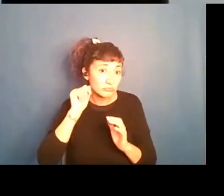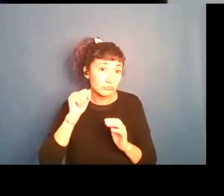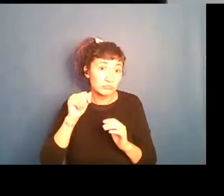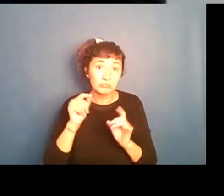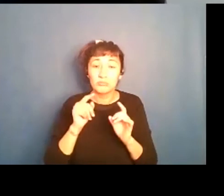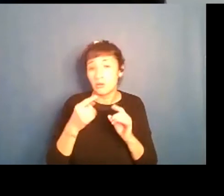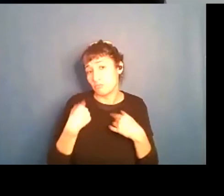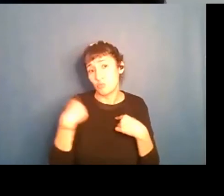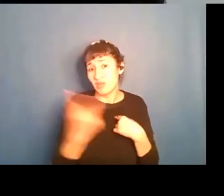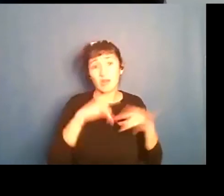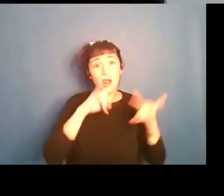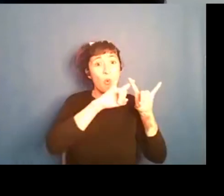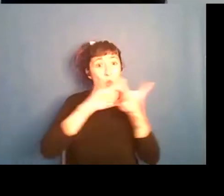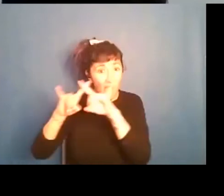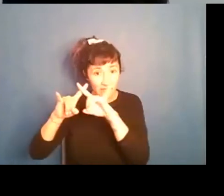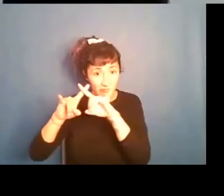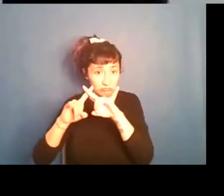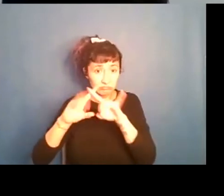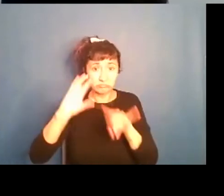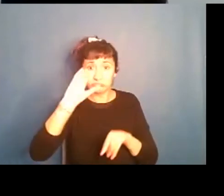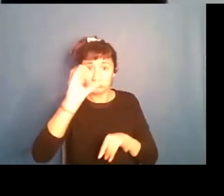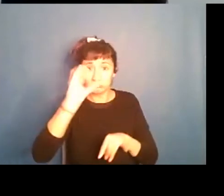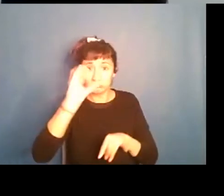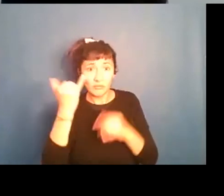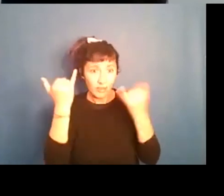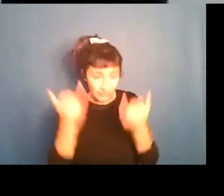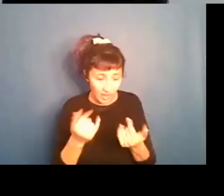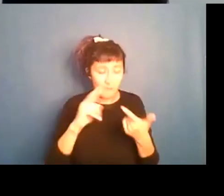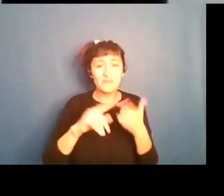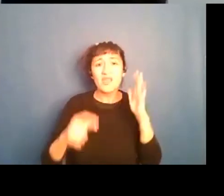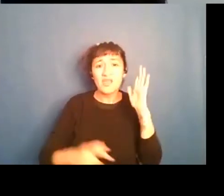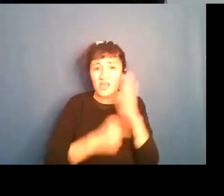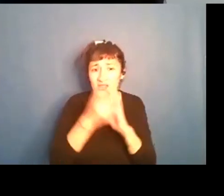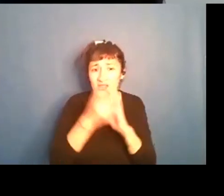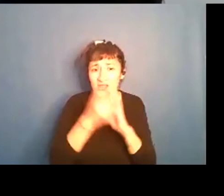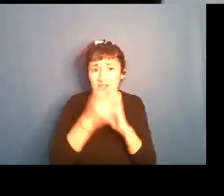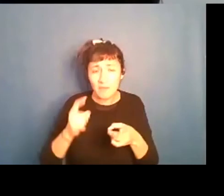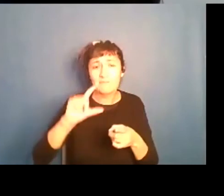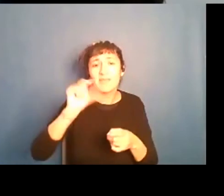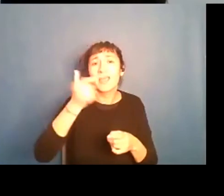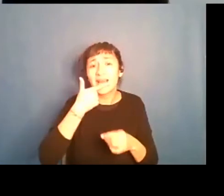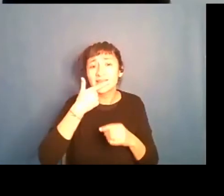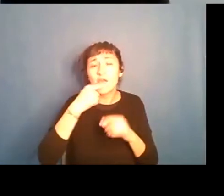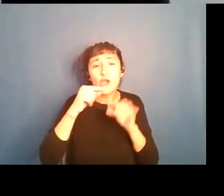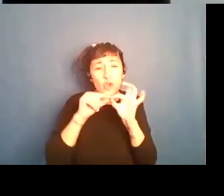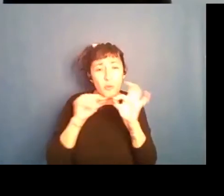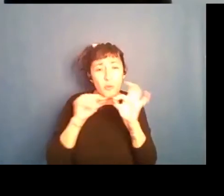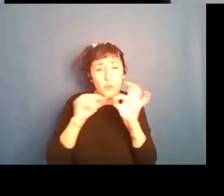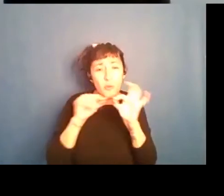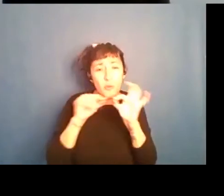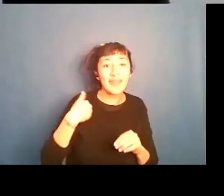de Confederación Argentina de Sordos, como también de Instagram, CAS-Argentina, o como a su